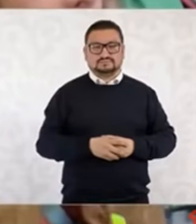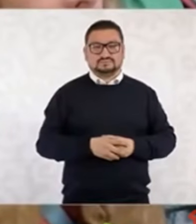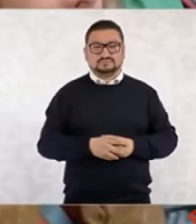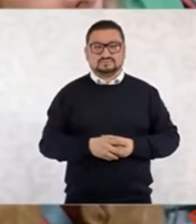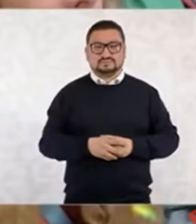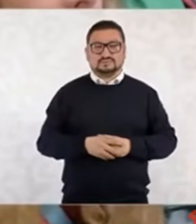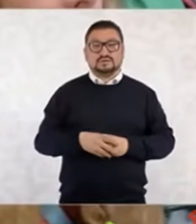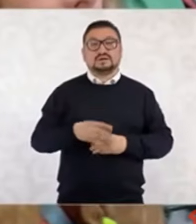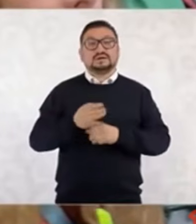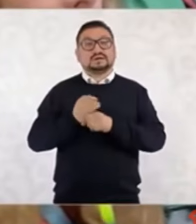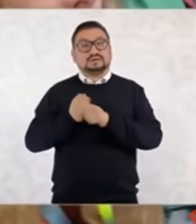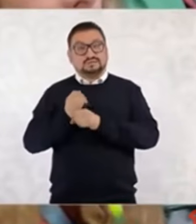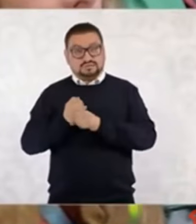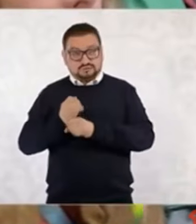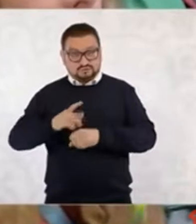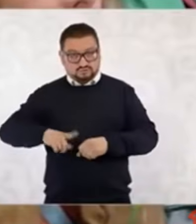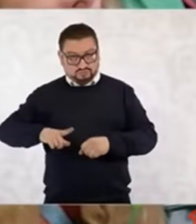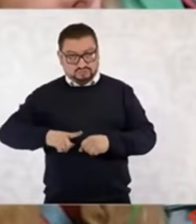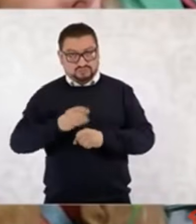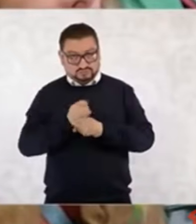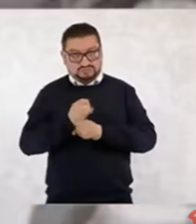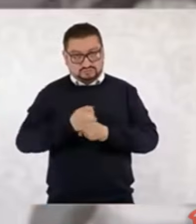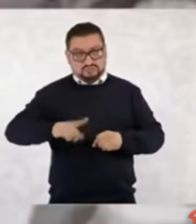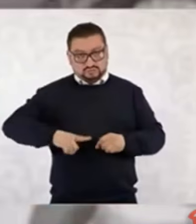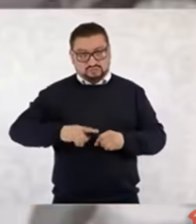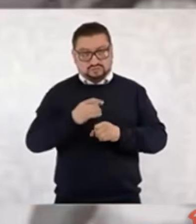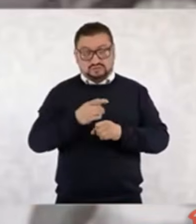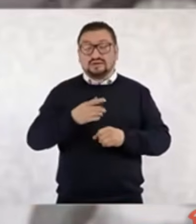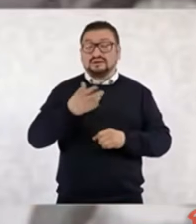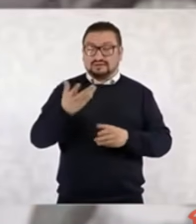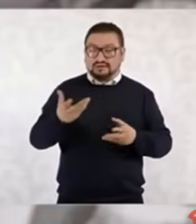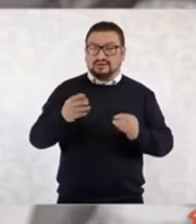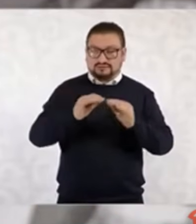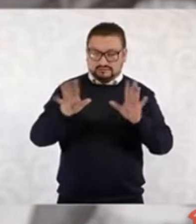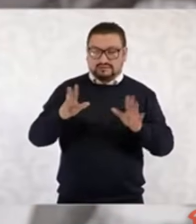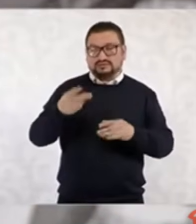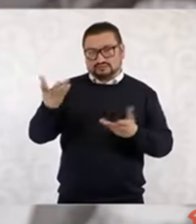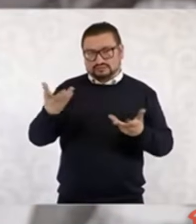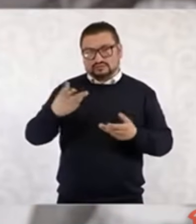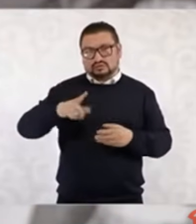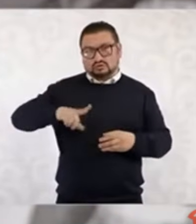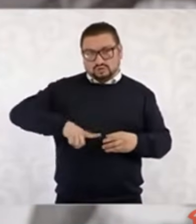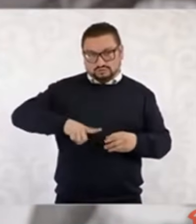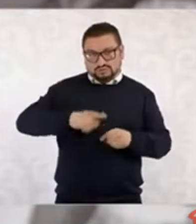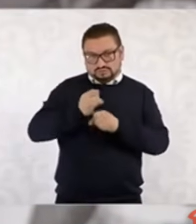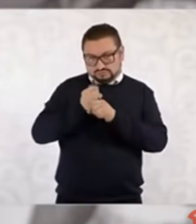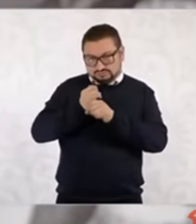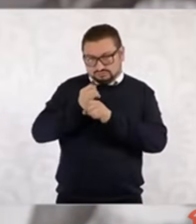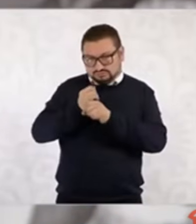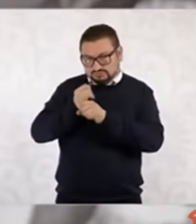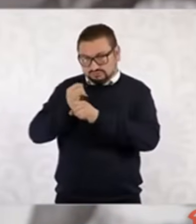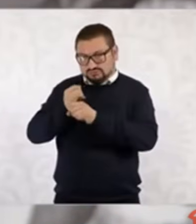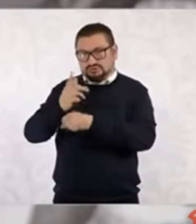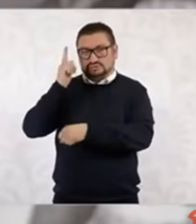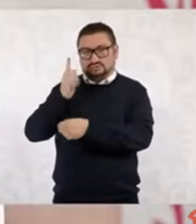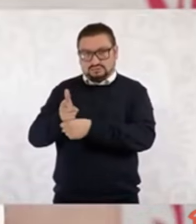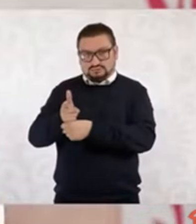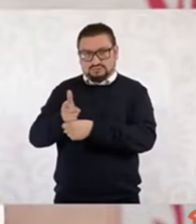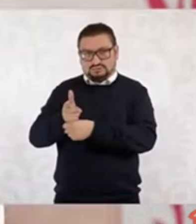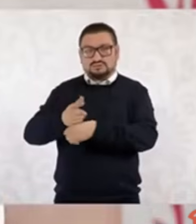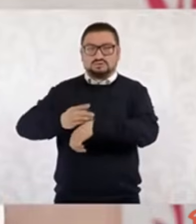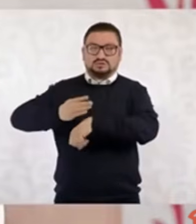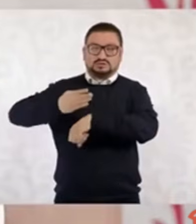una investigación del propio gobierno, es cierto. O sea, el propio gobierno dice que se sancione a quien